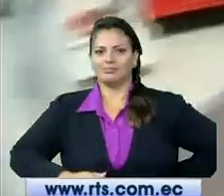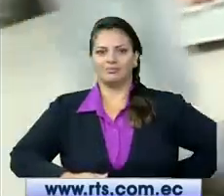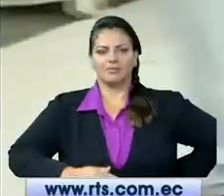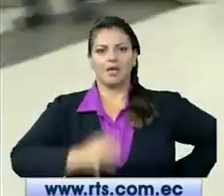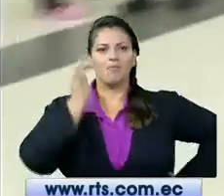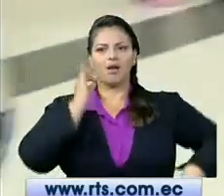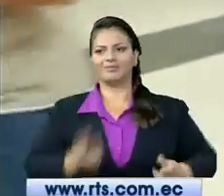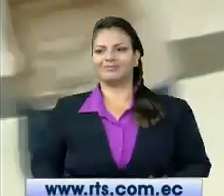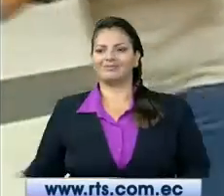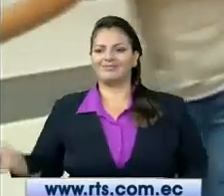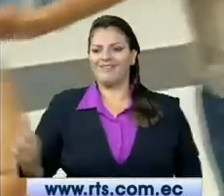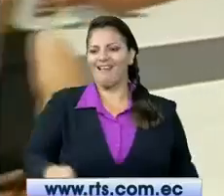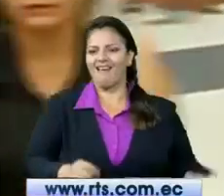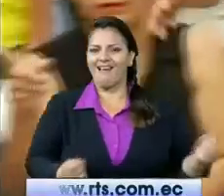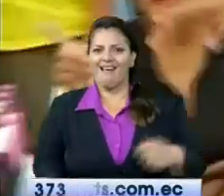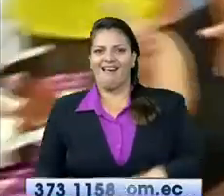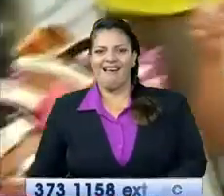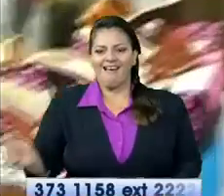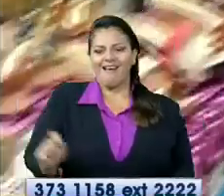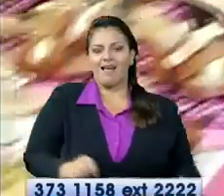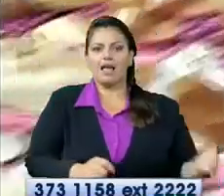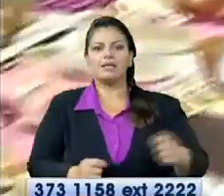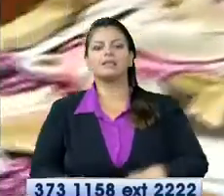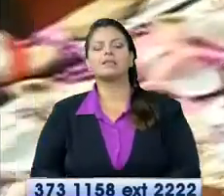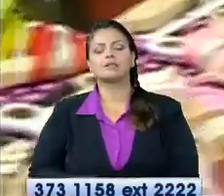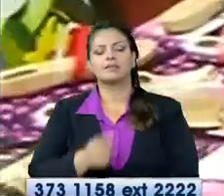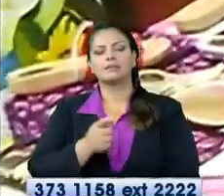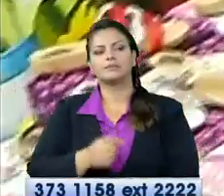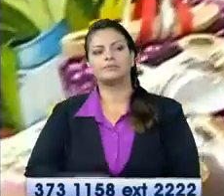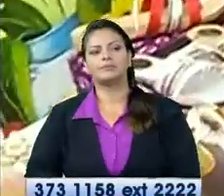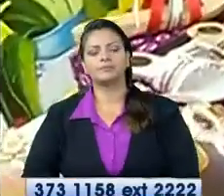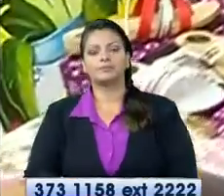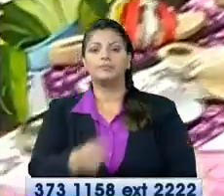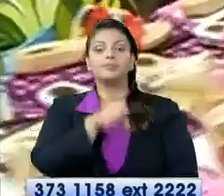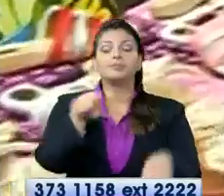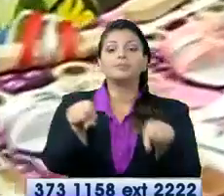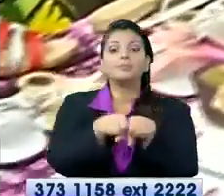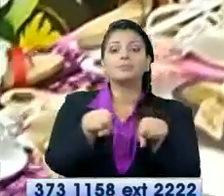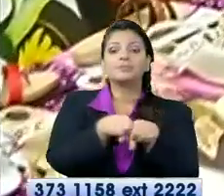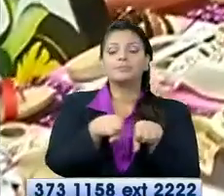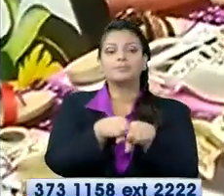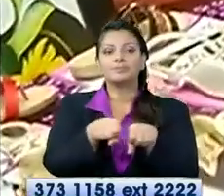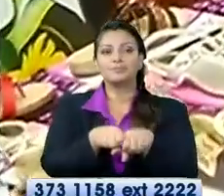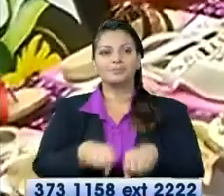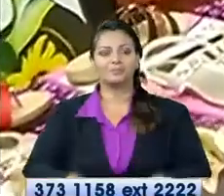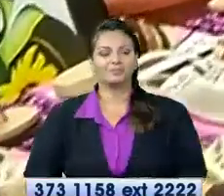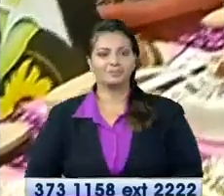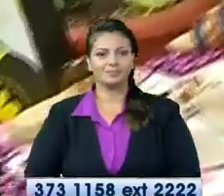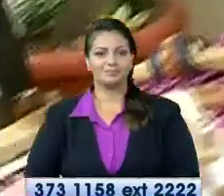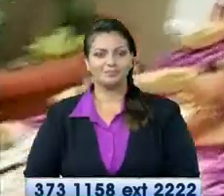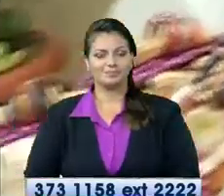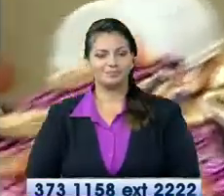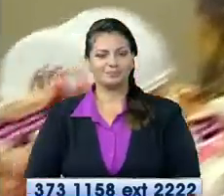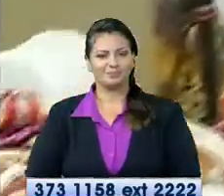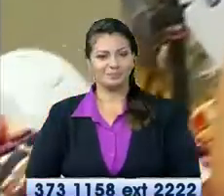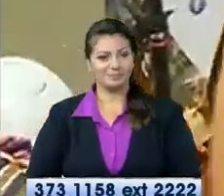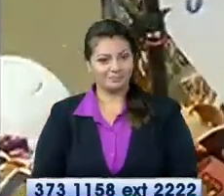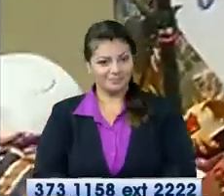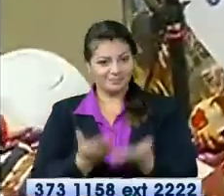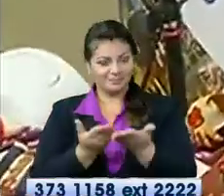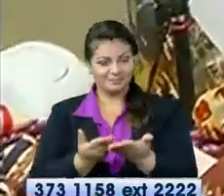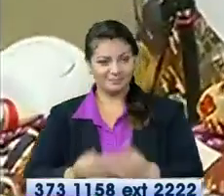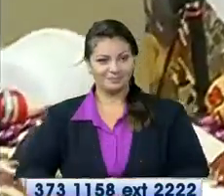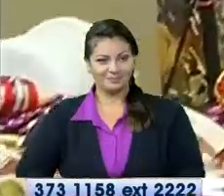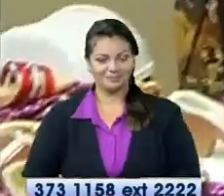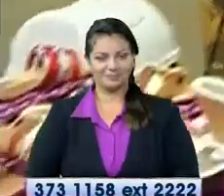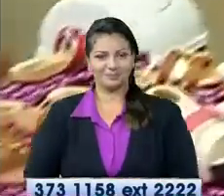escena. Rápidamente por acá con los amigos, sí, los zapatos por acá, mi estimado amigo, ¿qué tal? La señora, a ver, mi estimada, usted también